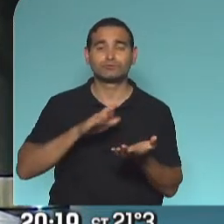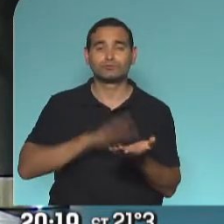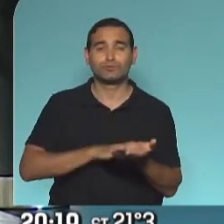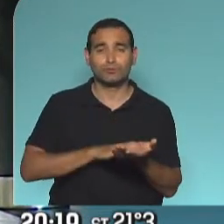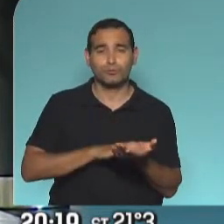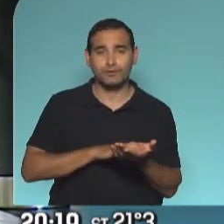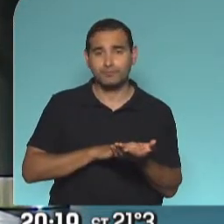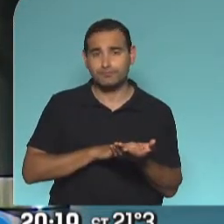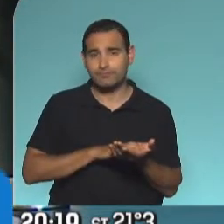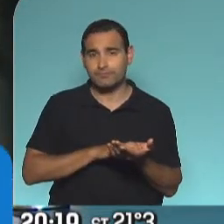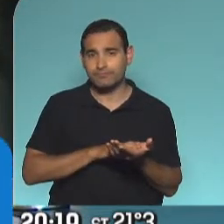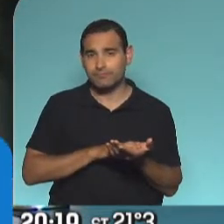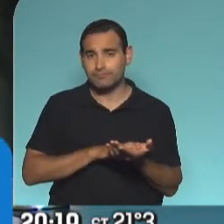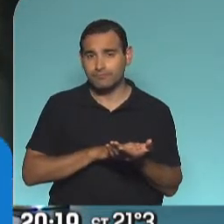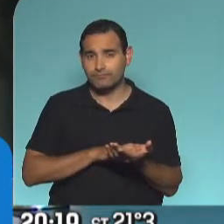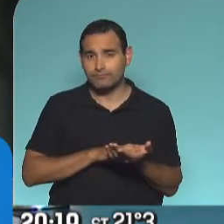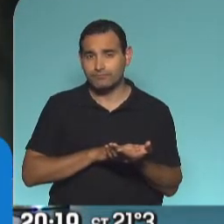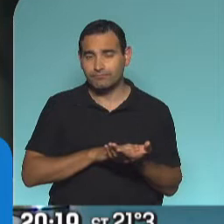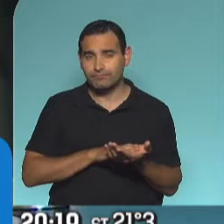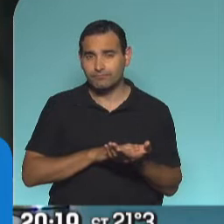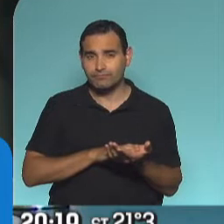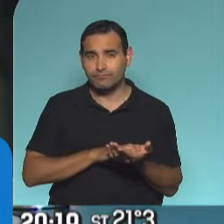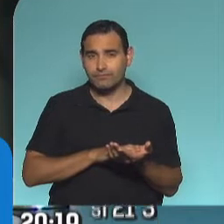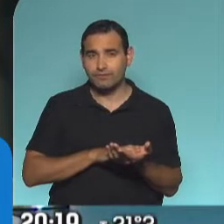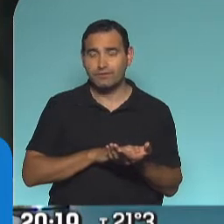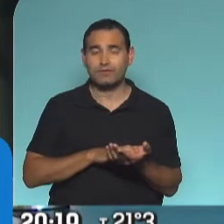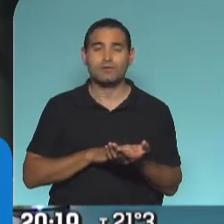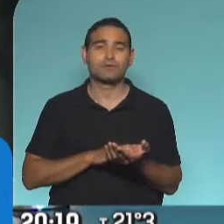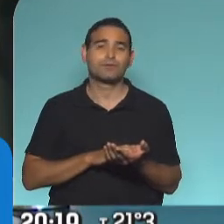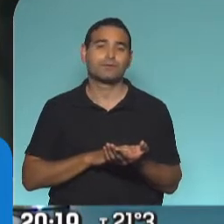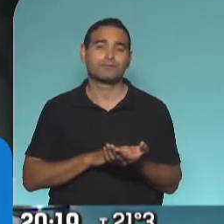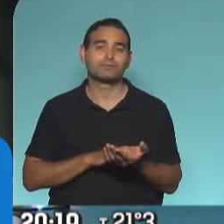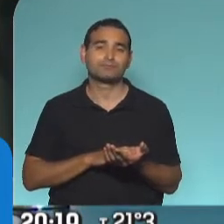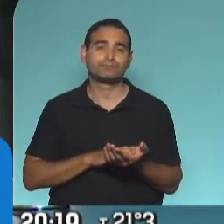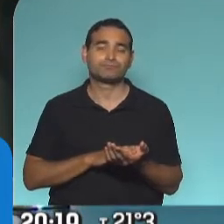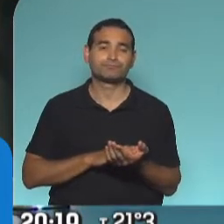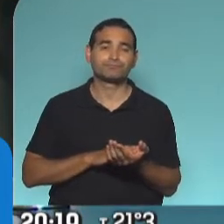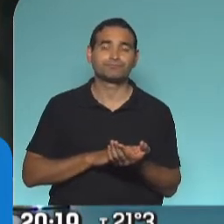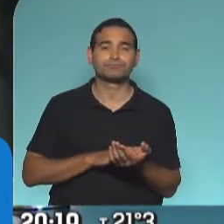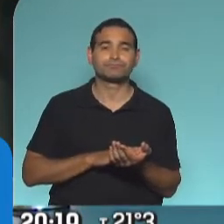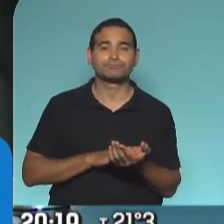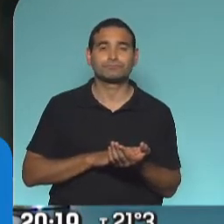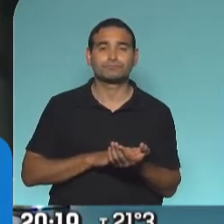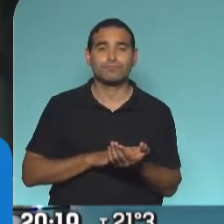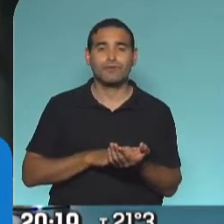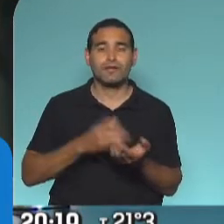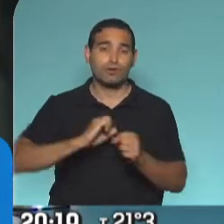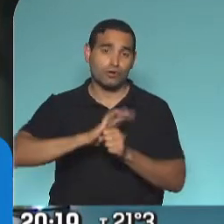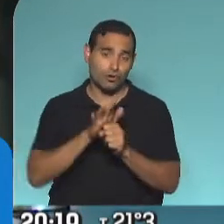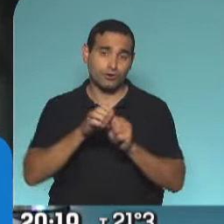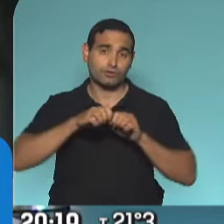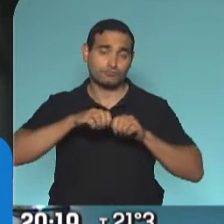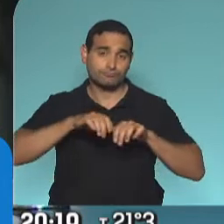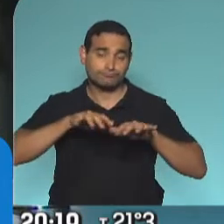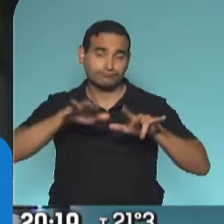implica al tema de la conferencia. Y empiezo diciendo que la epidemia, que la